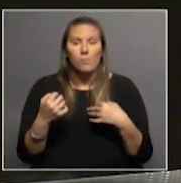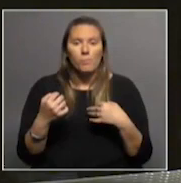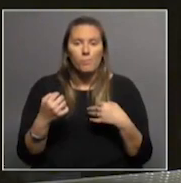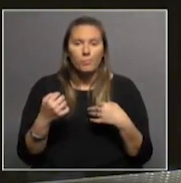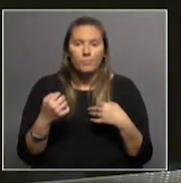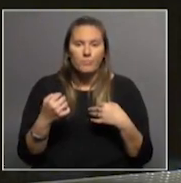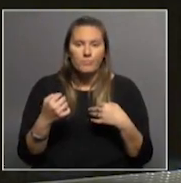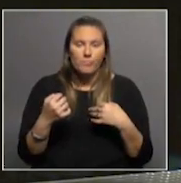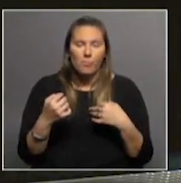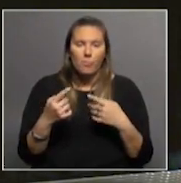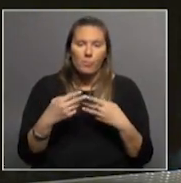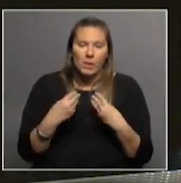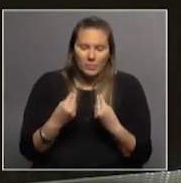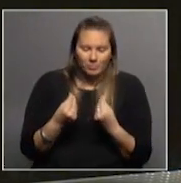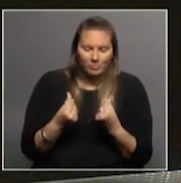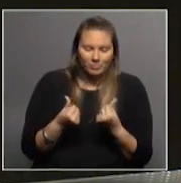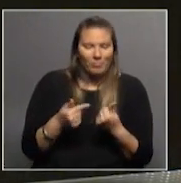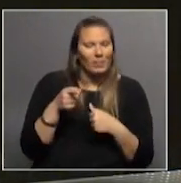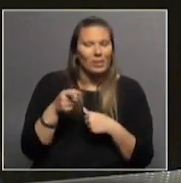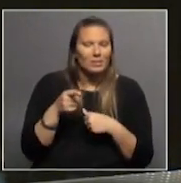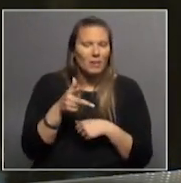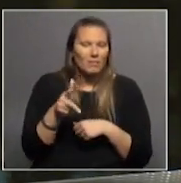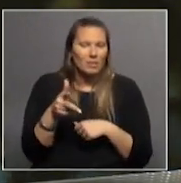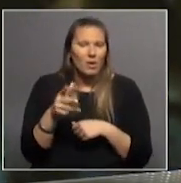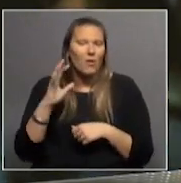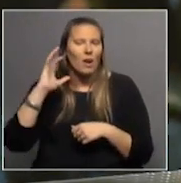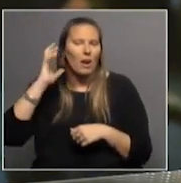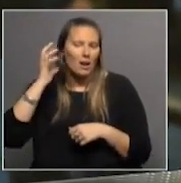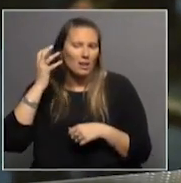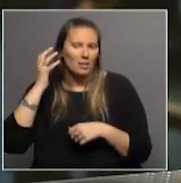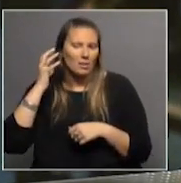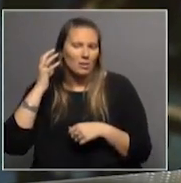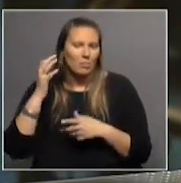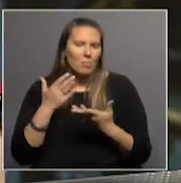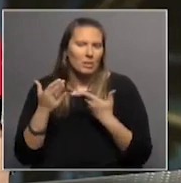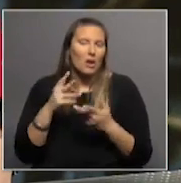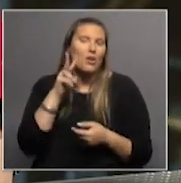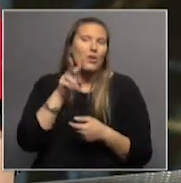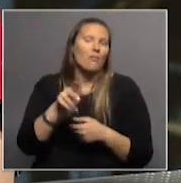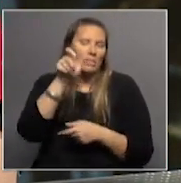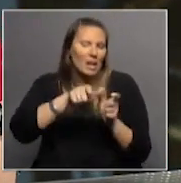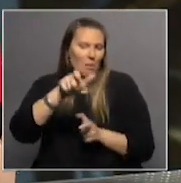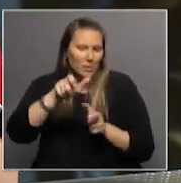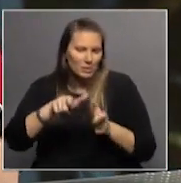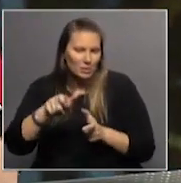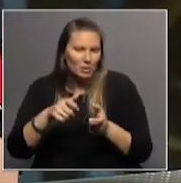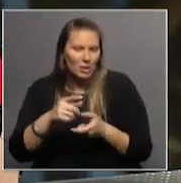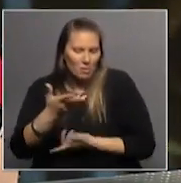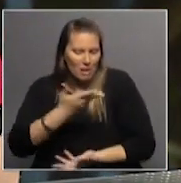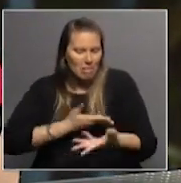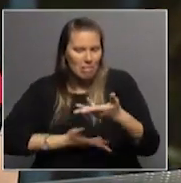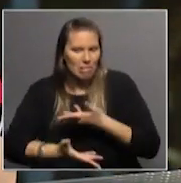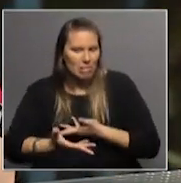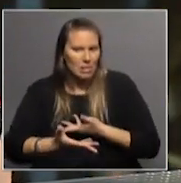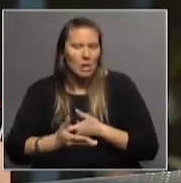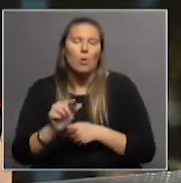lo empático que tiene el streaming con la radio es que no ves a los otros del otro lado no tienes devolución así que